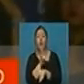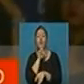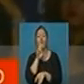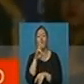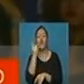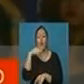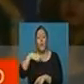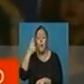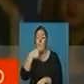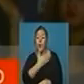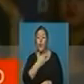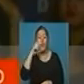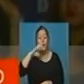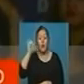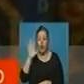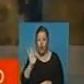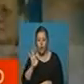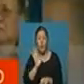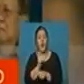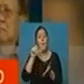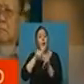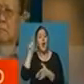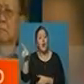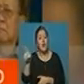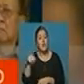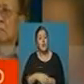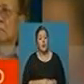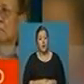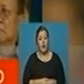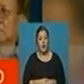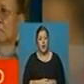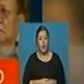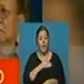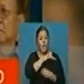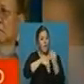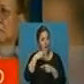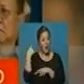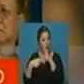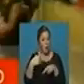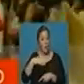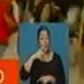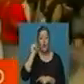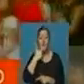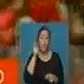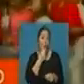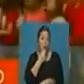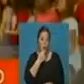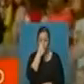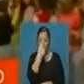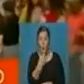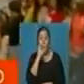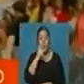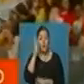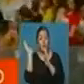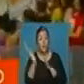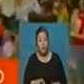pero filipino. Filipinas, que es un país que ha tenido clanes familiares como el de Marcos, por ejemplo, con 21.000